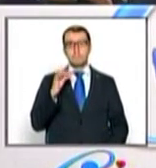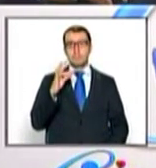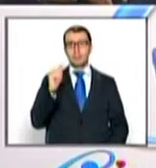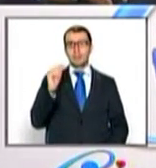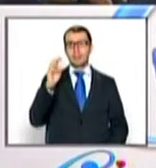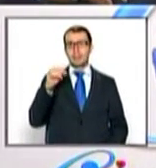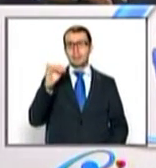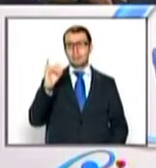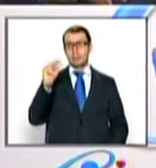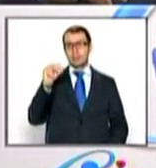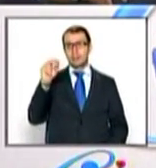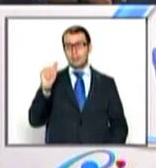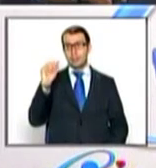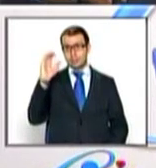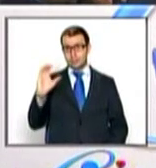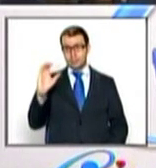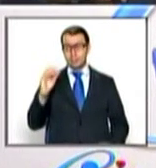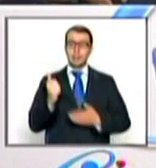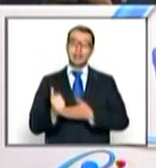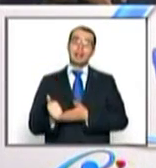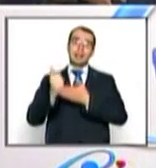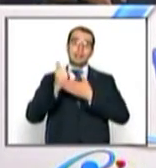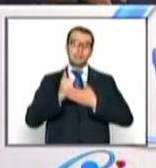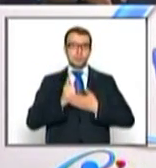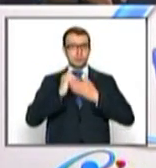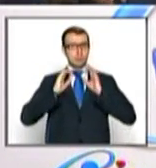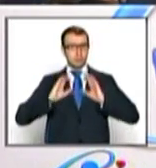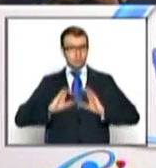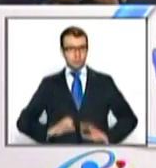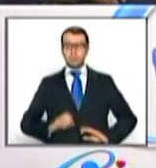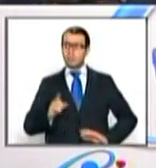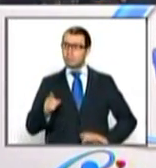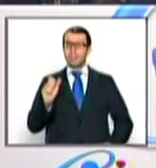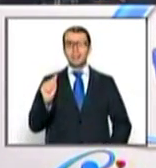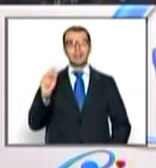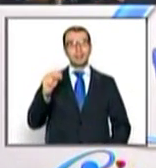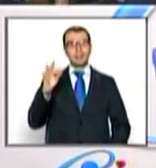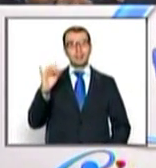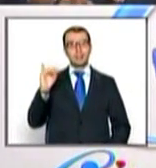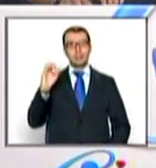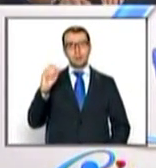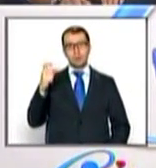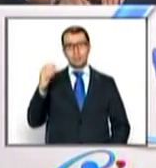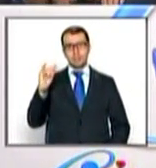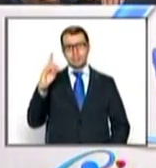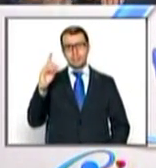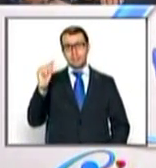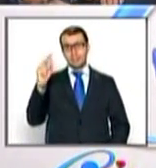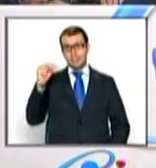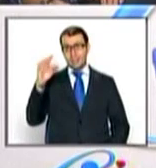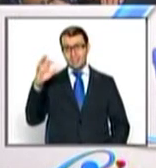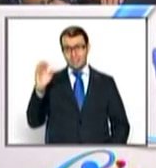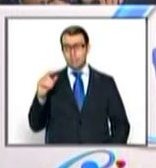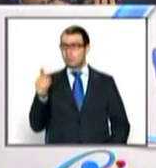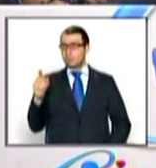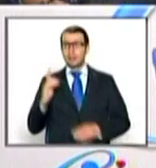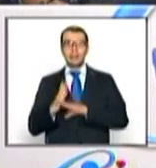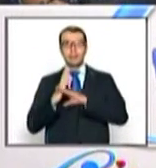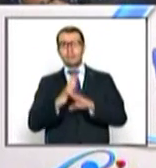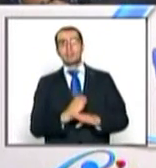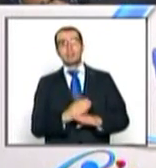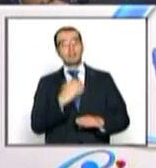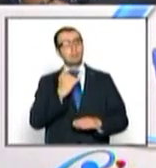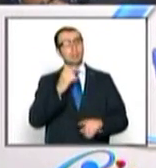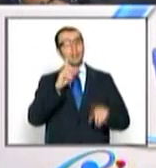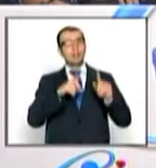la vitamina C es un importante antioxidante y su efecto como antioxidante es prevenir de que los radicales libres, que son sustancias tóxicas que se encuentran en el